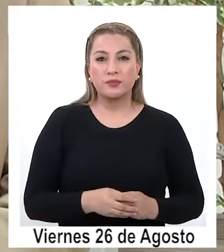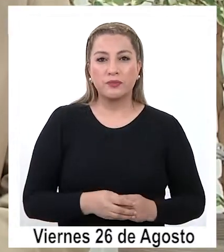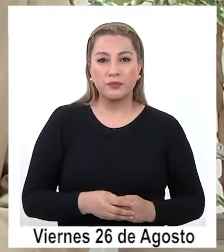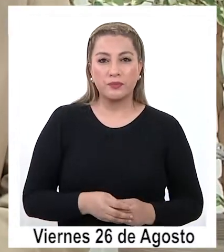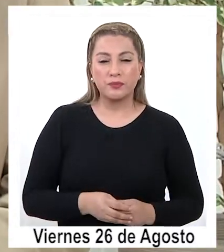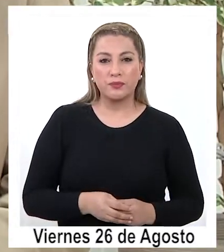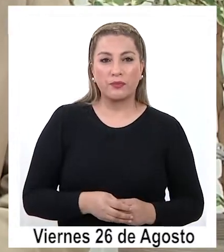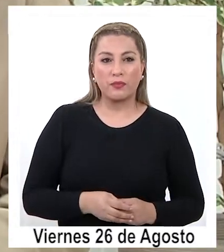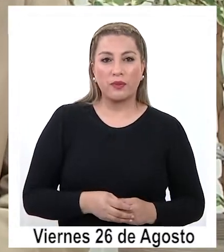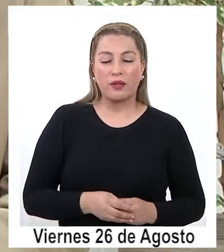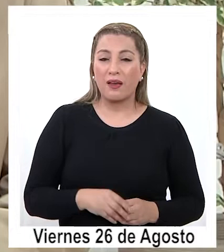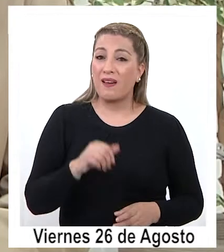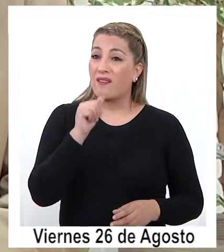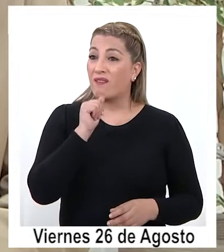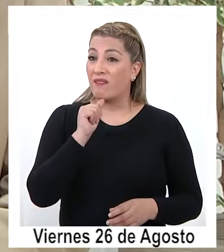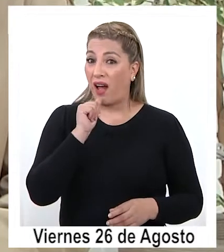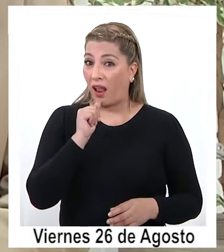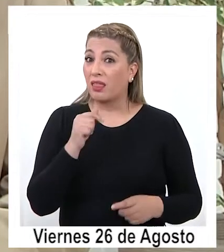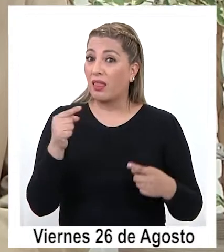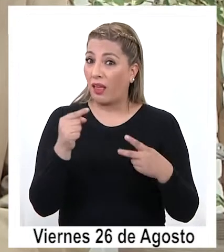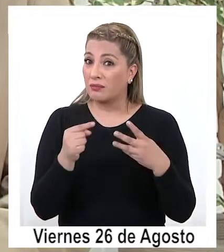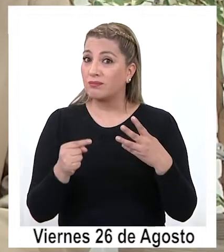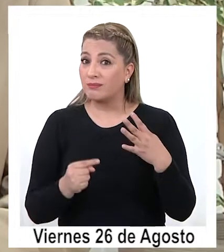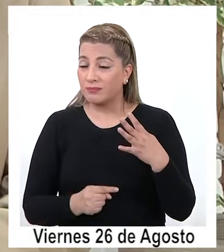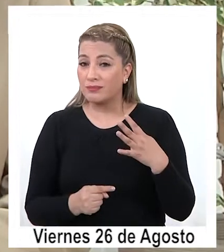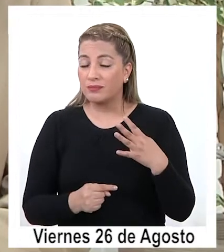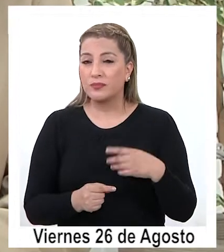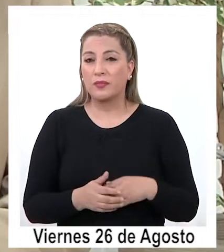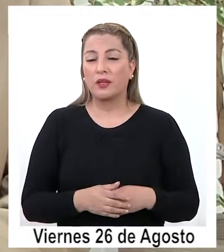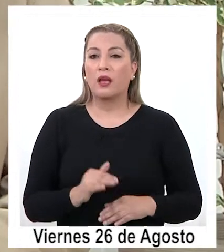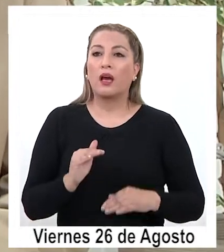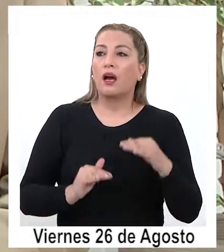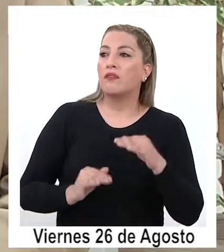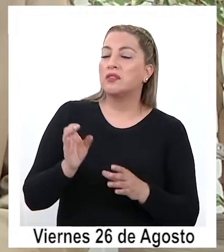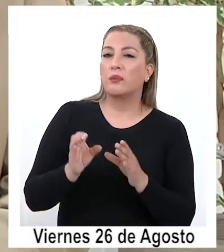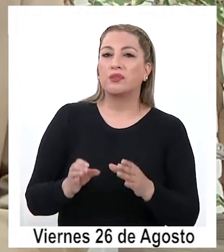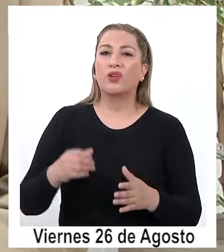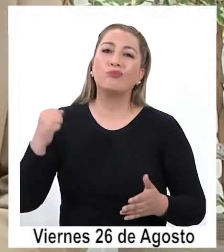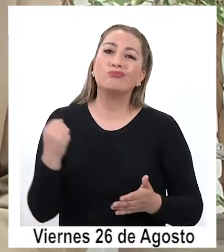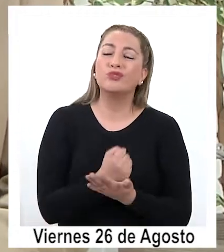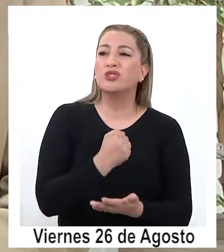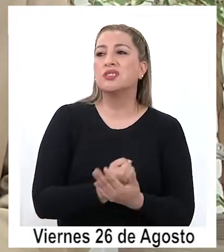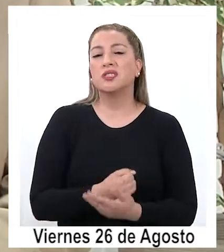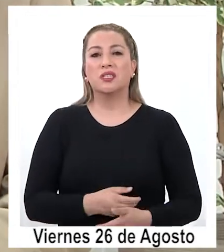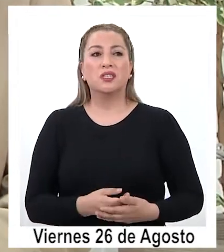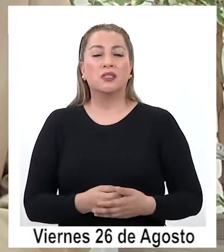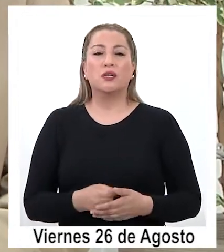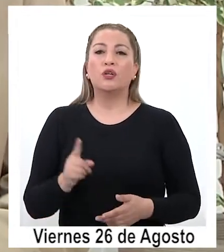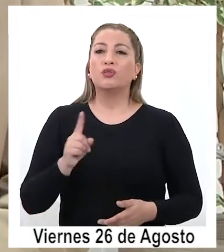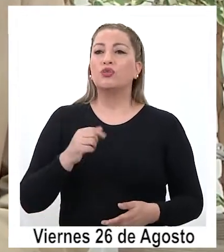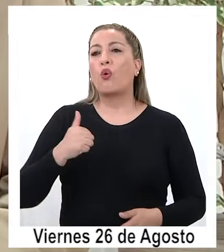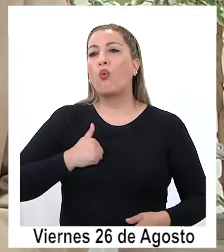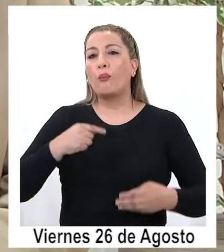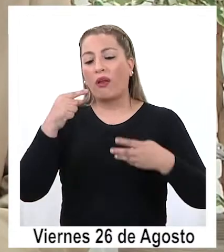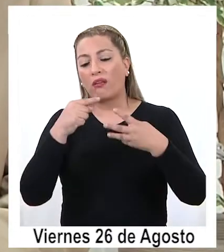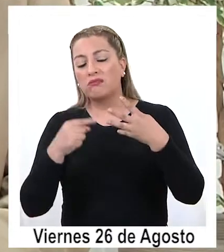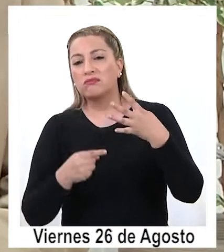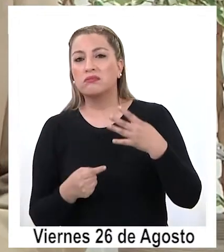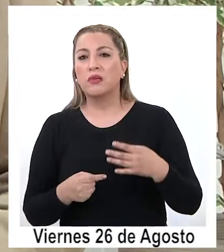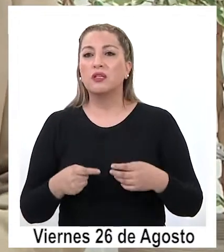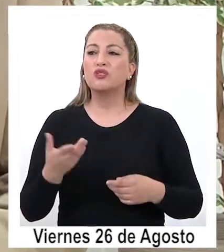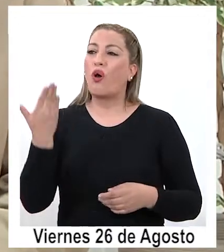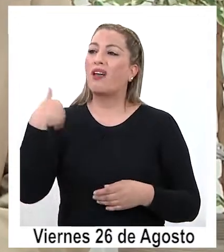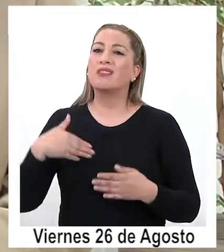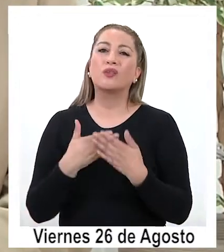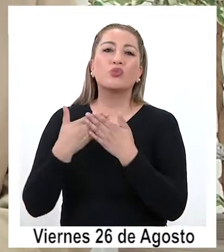tremenda demanda en ese sentido porque muchas veces la gente dice pucha no, no tengo, no cumplo los requisitos cierto, yo no he